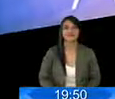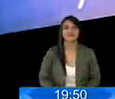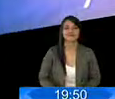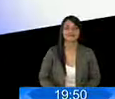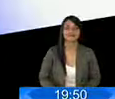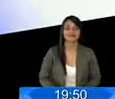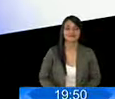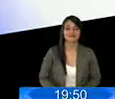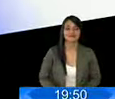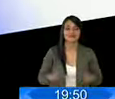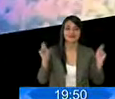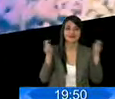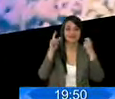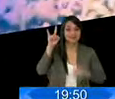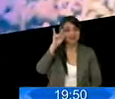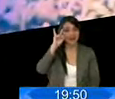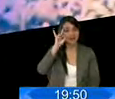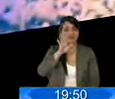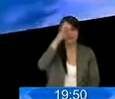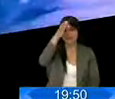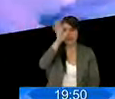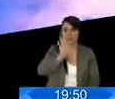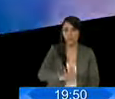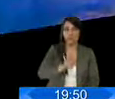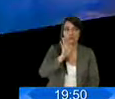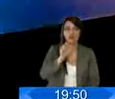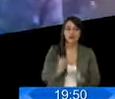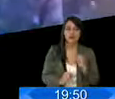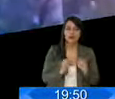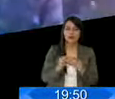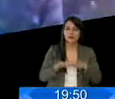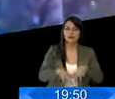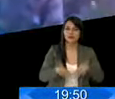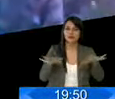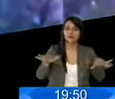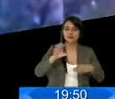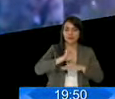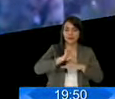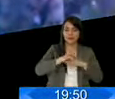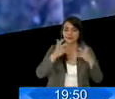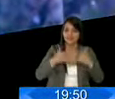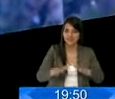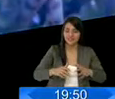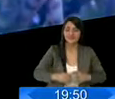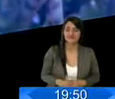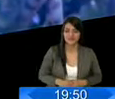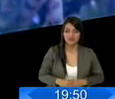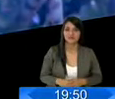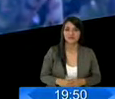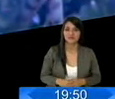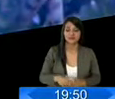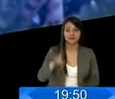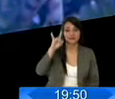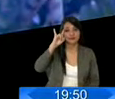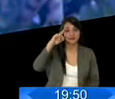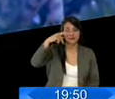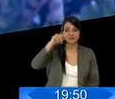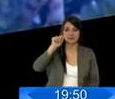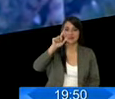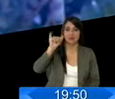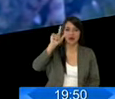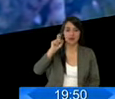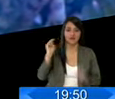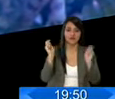La diablada es una expresión cultural que poco a poco está ganando terreno en nuestro país. Se destaca la diablada de Píllaro, pero no